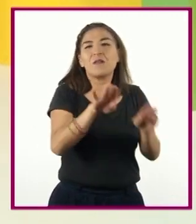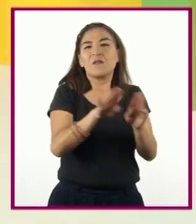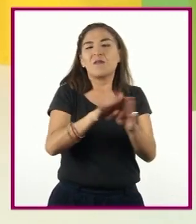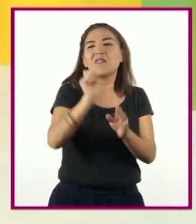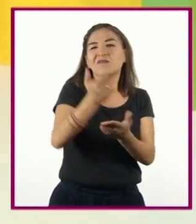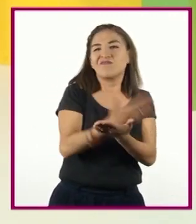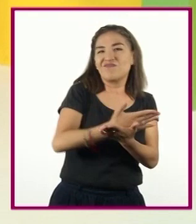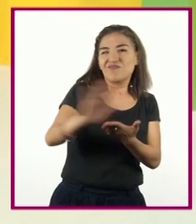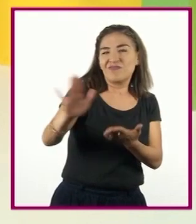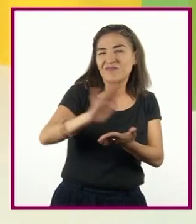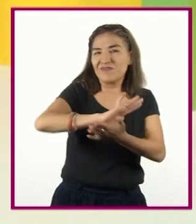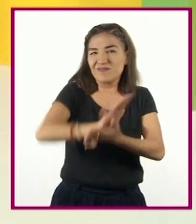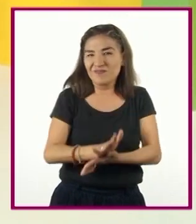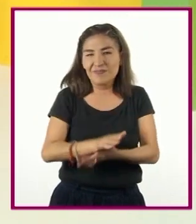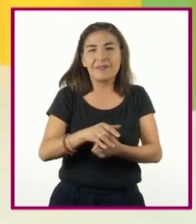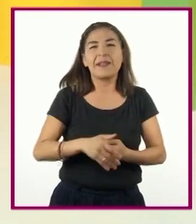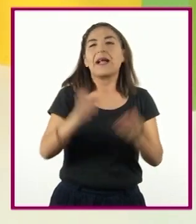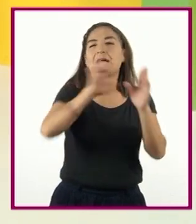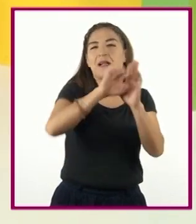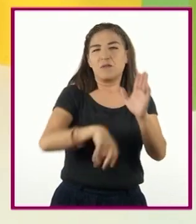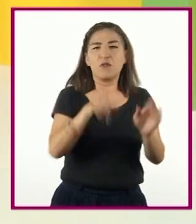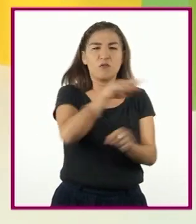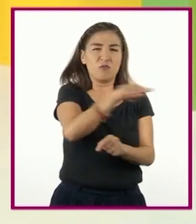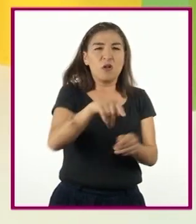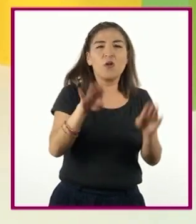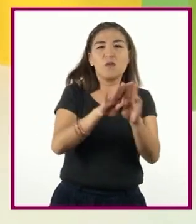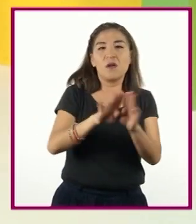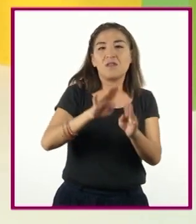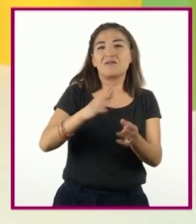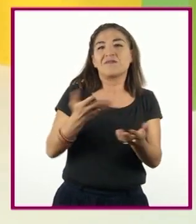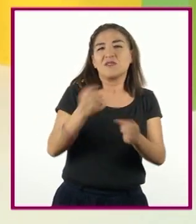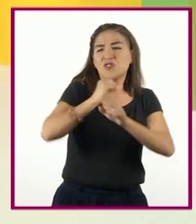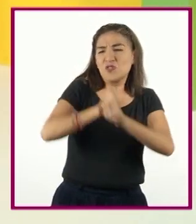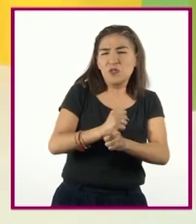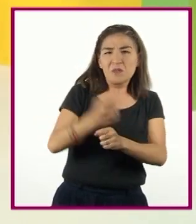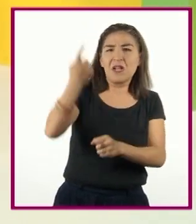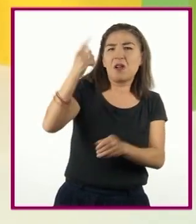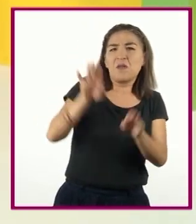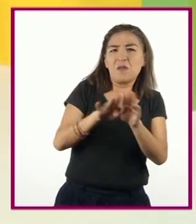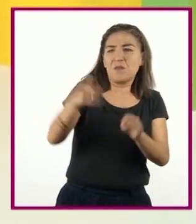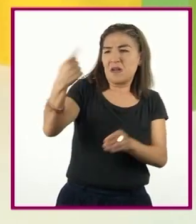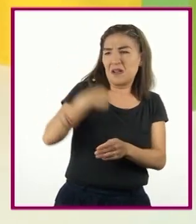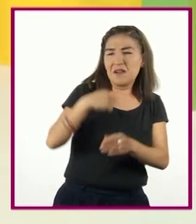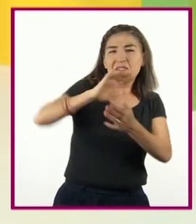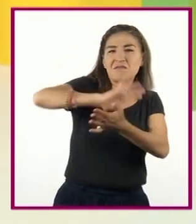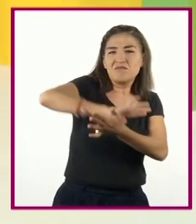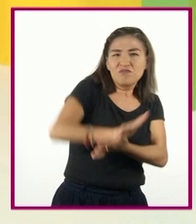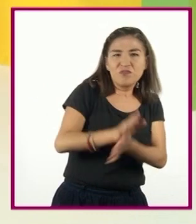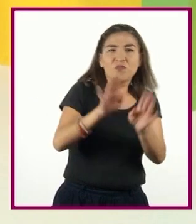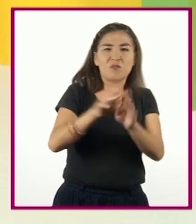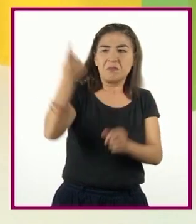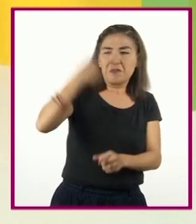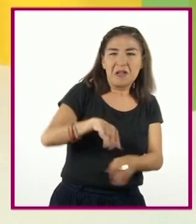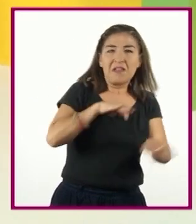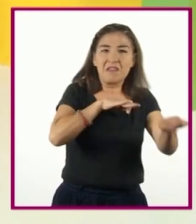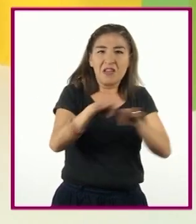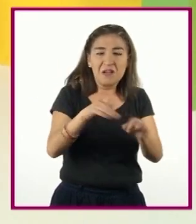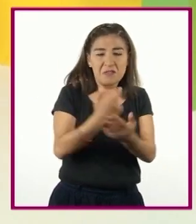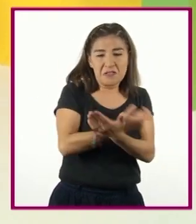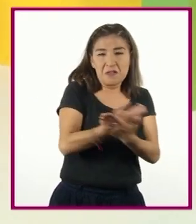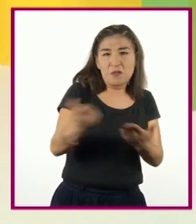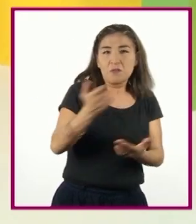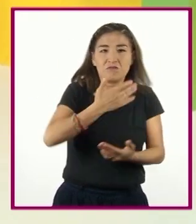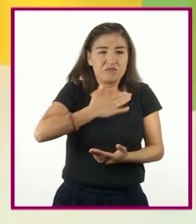exclusión. Por ejemplo, al sufrir rechazo o discriminación por ser diferente o el ser explotado al no recibir un